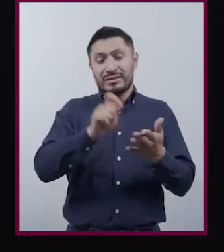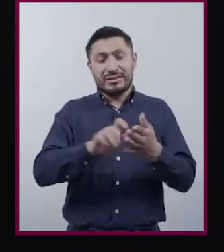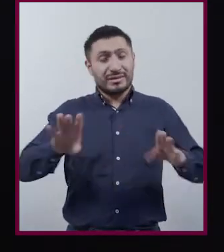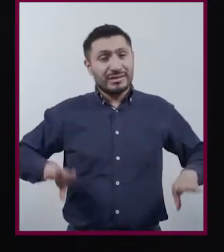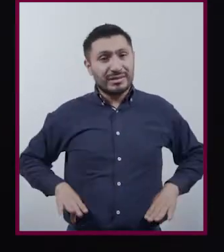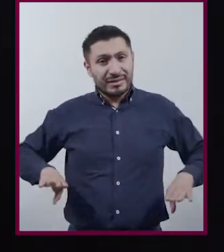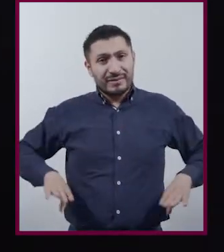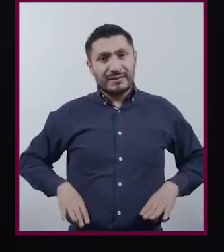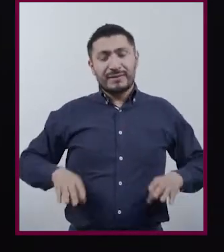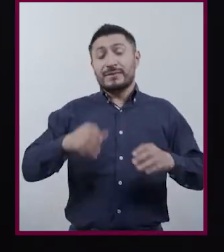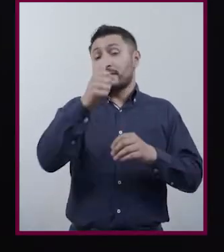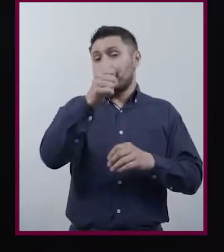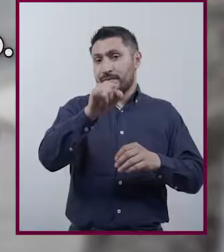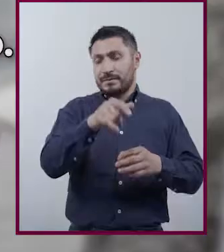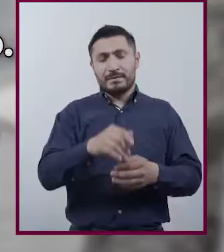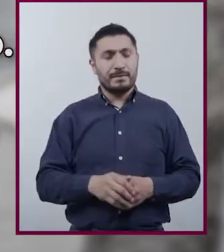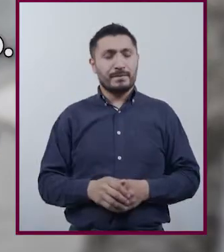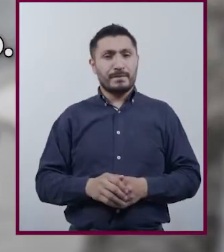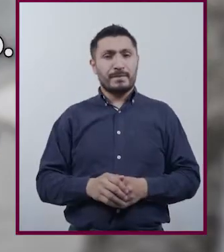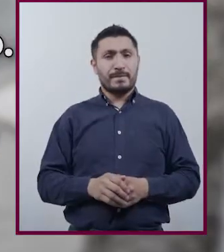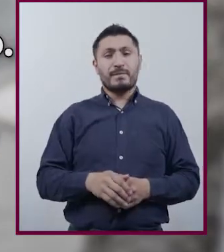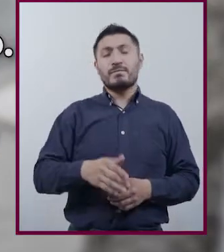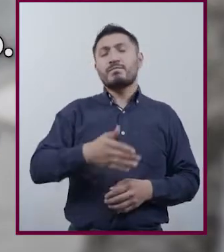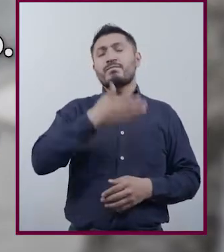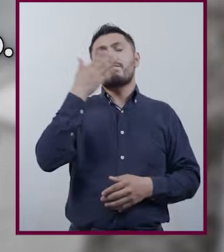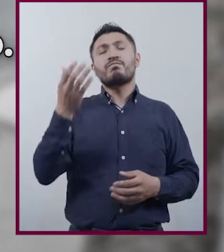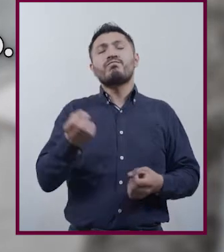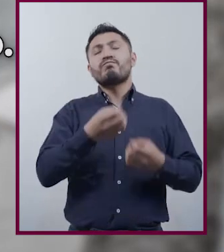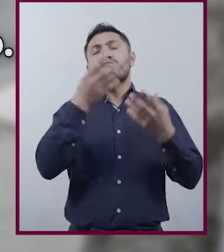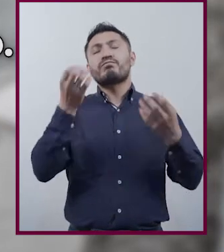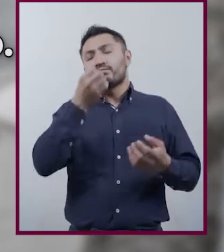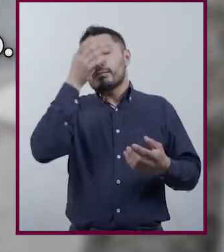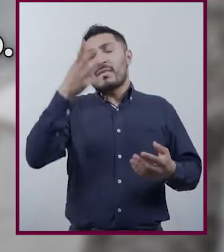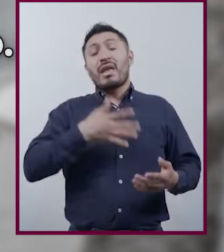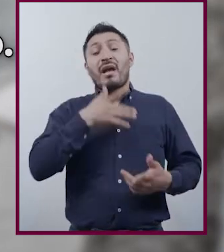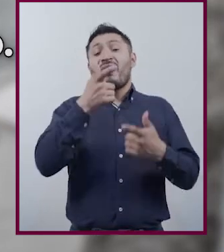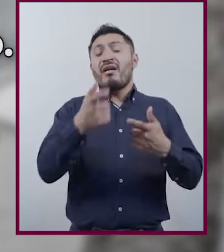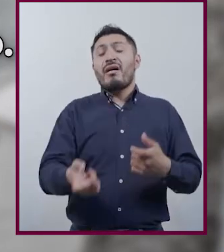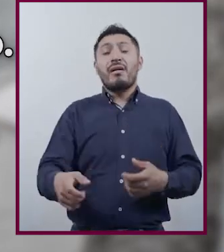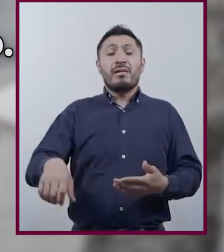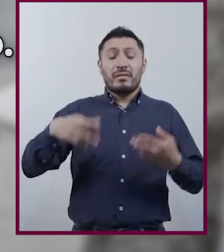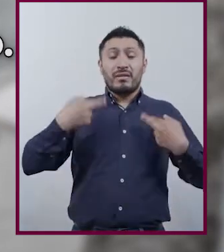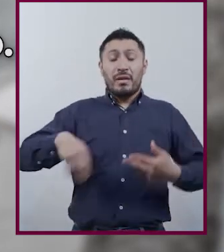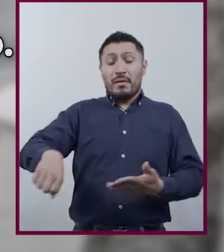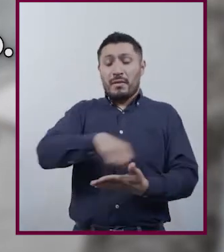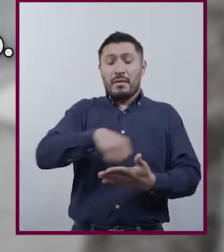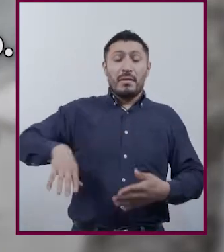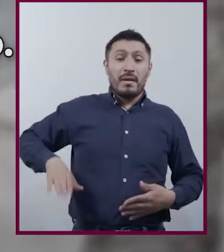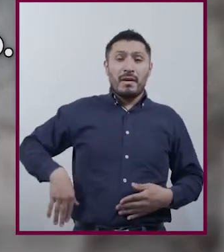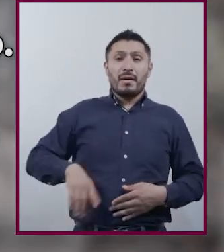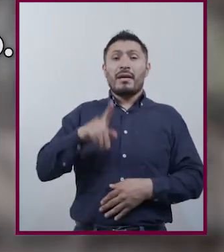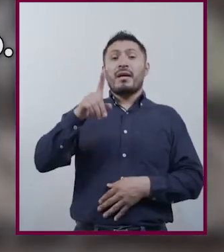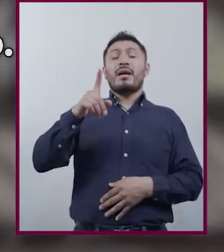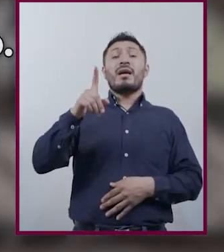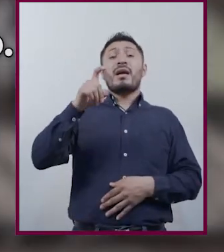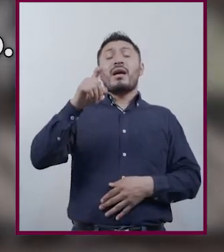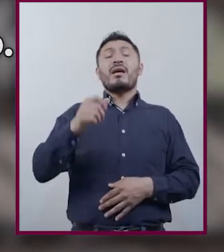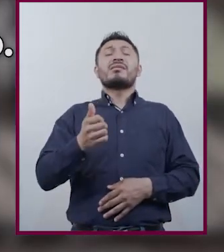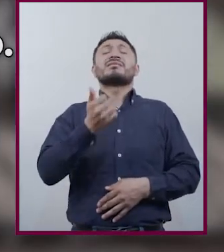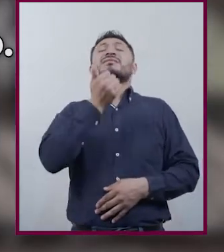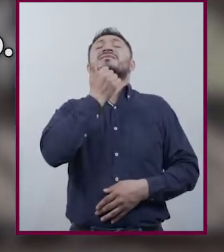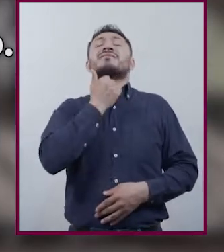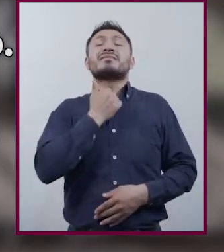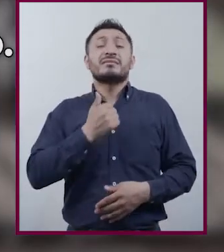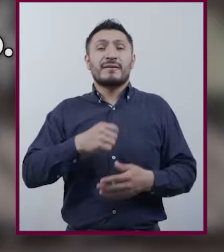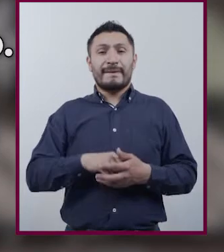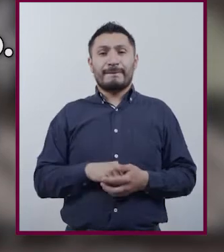Castellanos de la siguiente manera. Huele a perfume barato, a ropa recién planchada, a aguardiente añejo. Hierve el